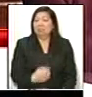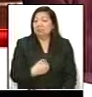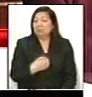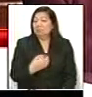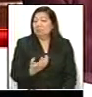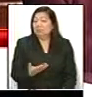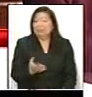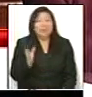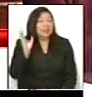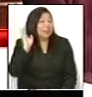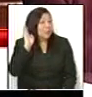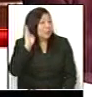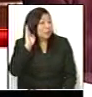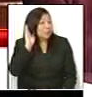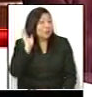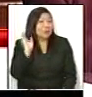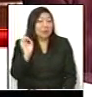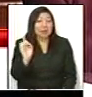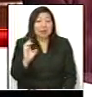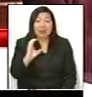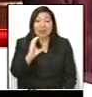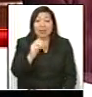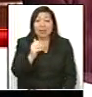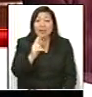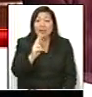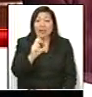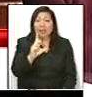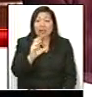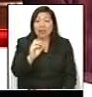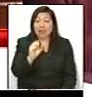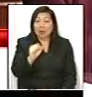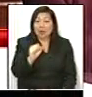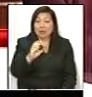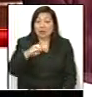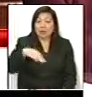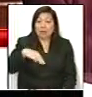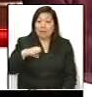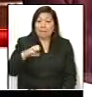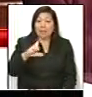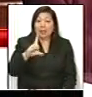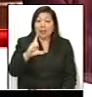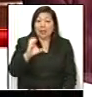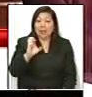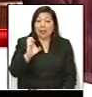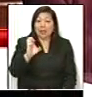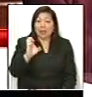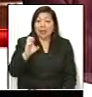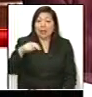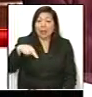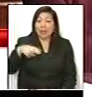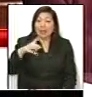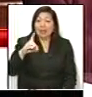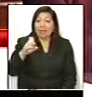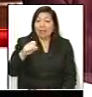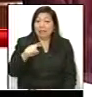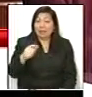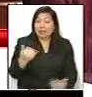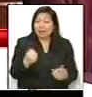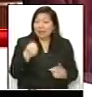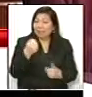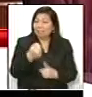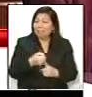efectivamente, hay que escuchar acá a Carlos Meléndez, que estuvo en esta comisión la semana pasada, y dijo que lo que se trata acá